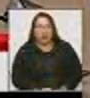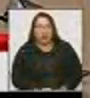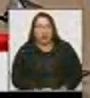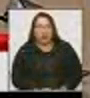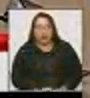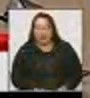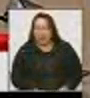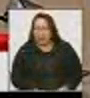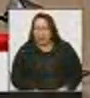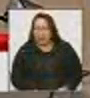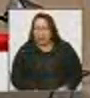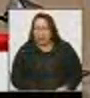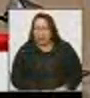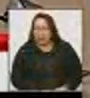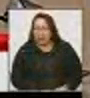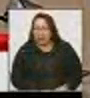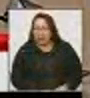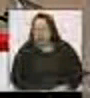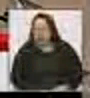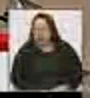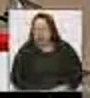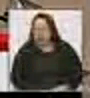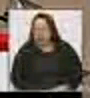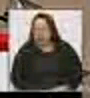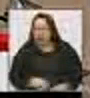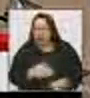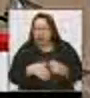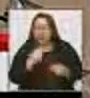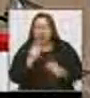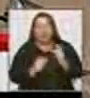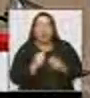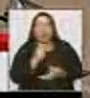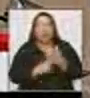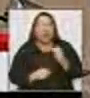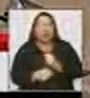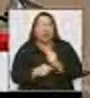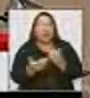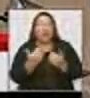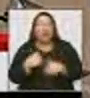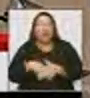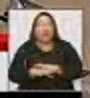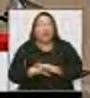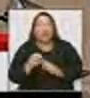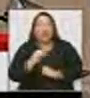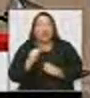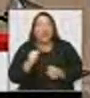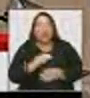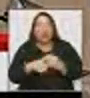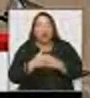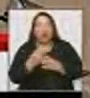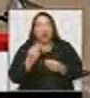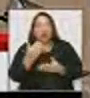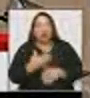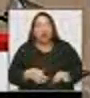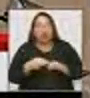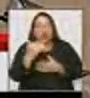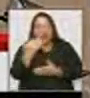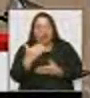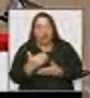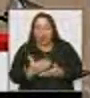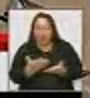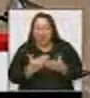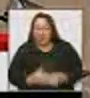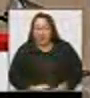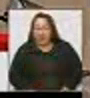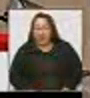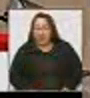mercado? ¿Por qué no diversificar un poco los actores que están dentro del sistema? De los requisitos, del sistema de